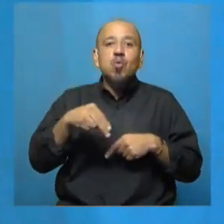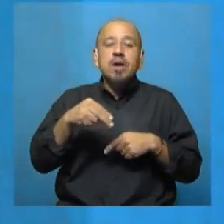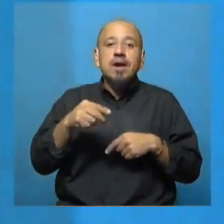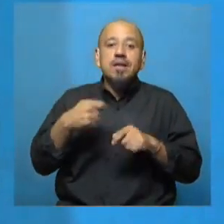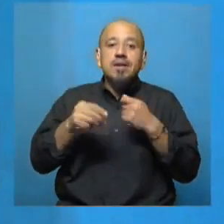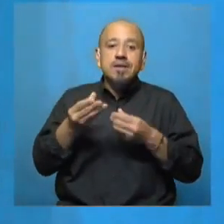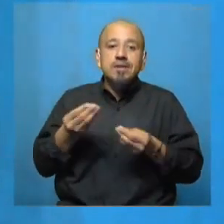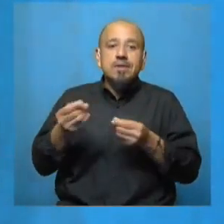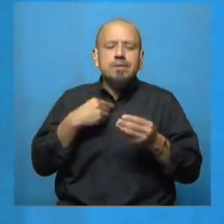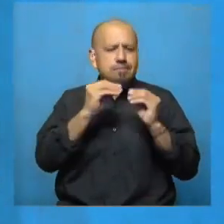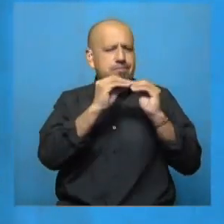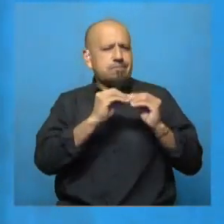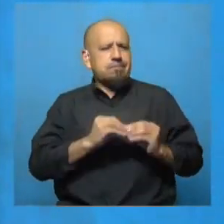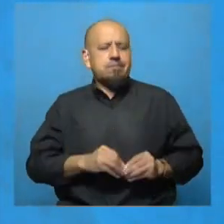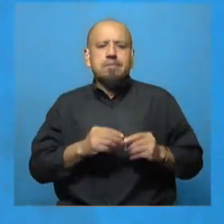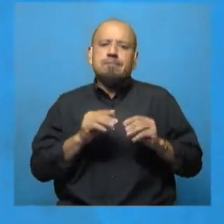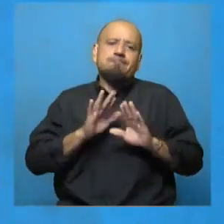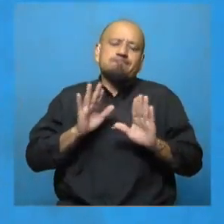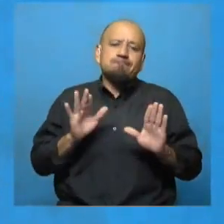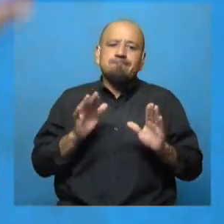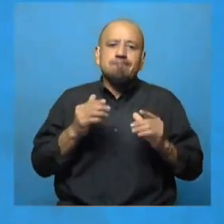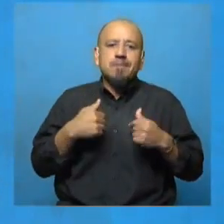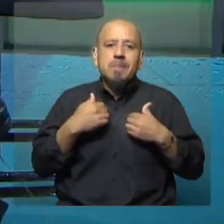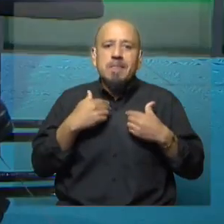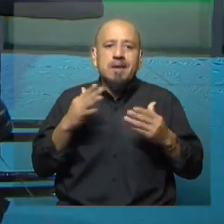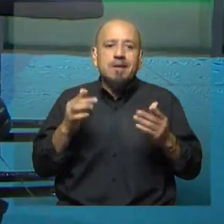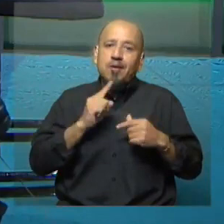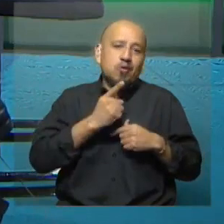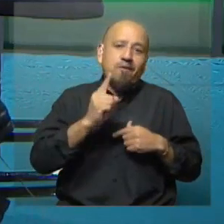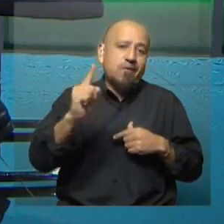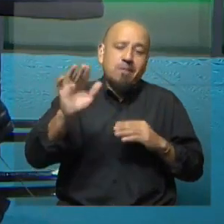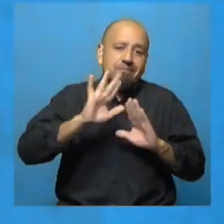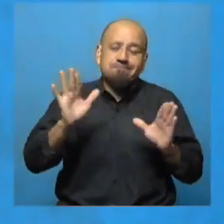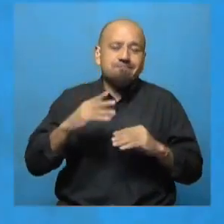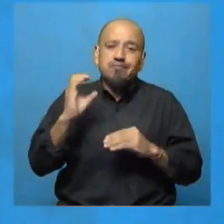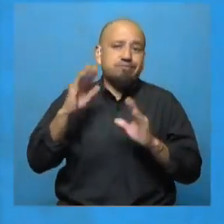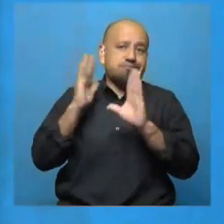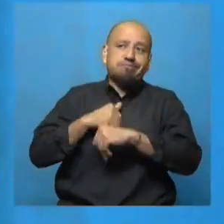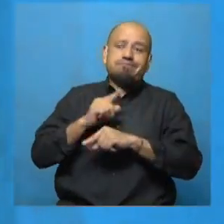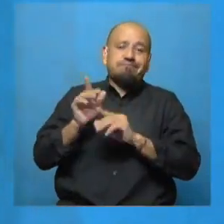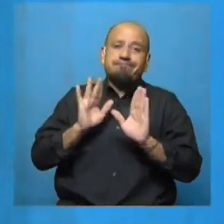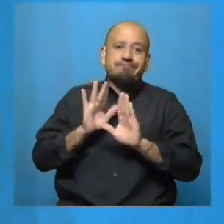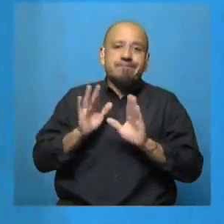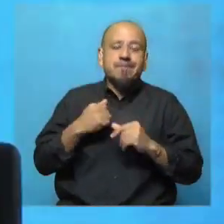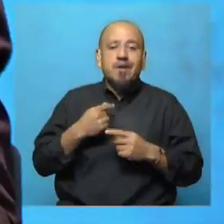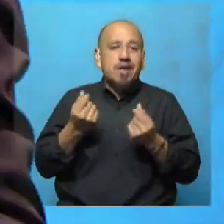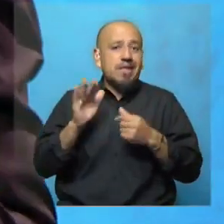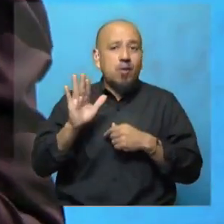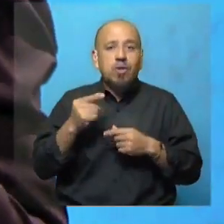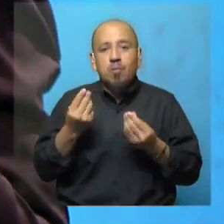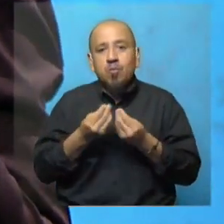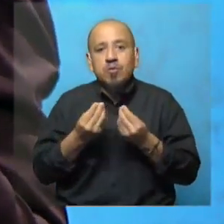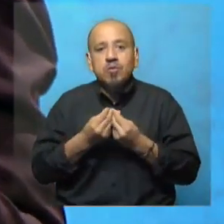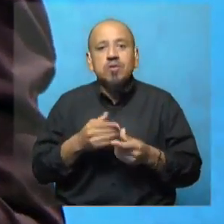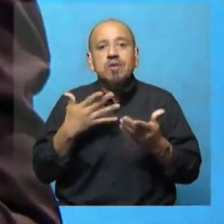hice la cuenta de cuánto de vida dije bueno Esto no no no no fui más cambiaste Bueno pero tenía su